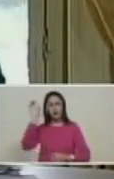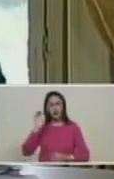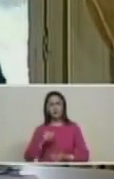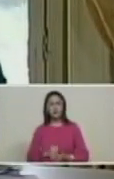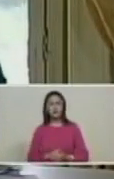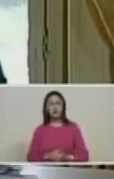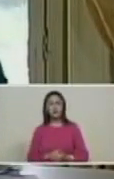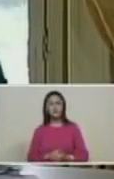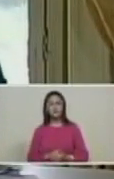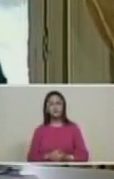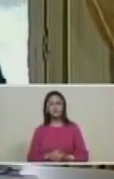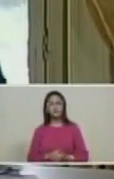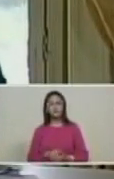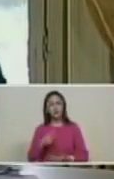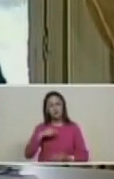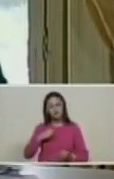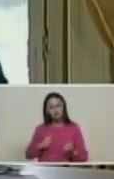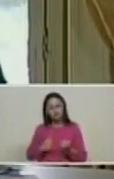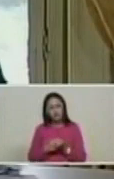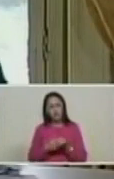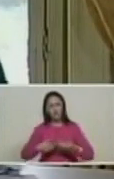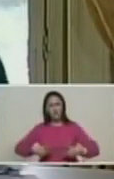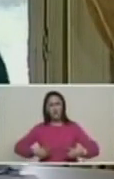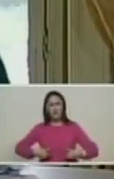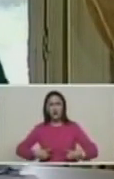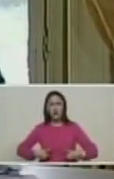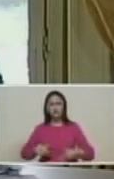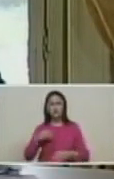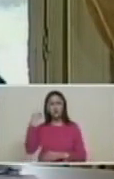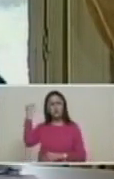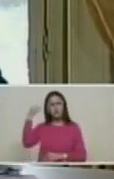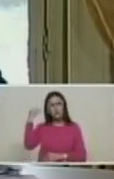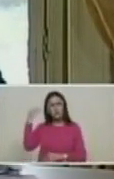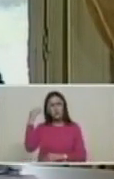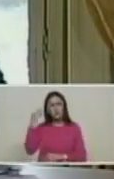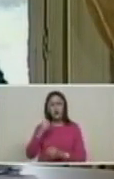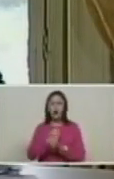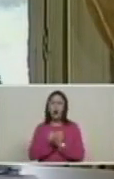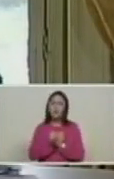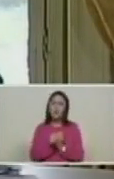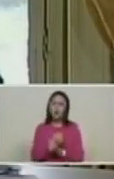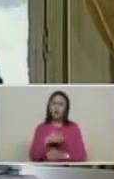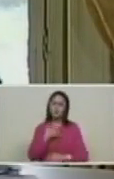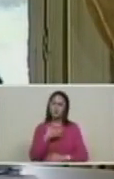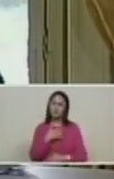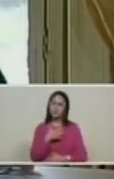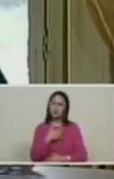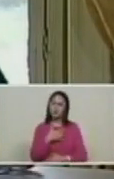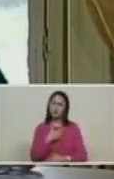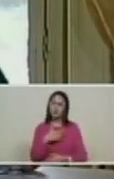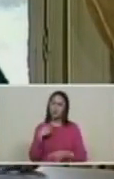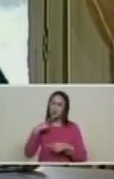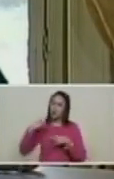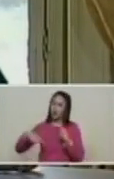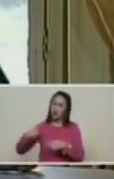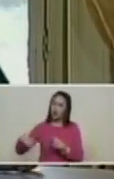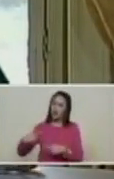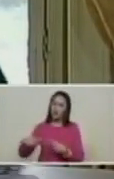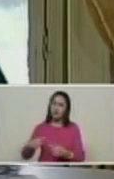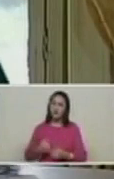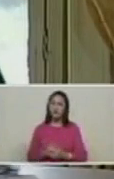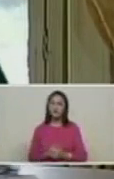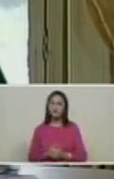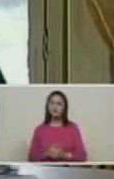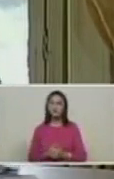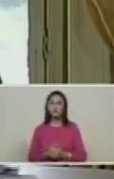nuestro granito de arena, nuestro esfuerzo, nuestro pensamiento, nuestro amor, nuestro sentimiento todos los días. Por eso es que vamos a hacer